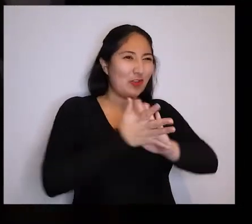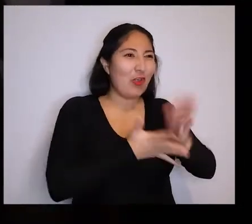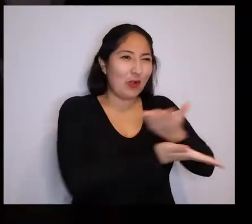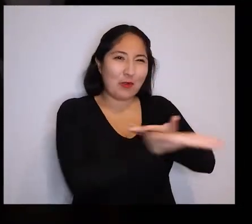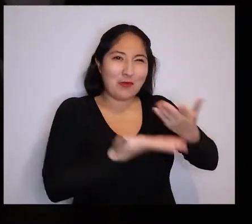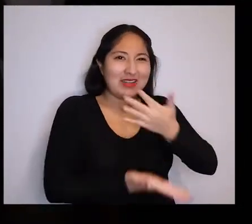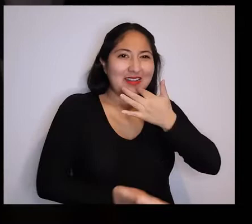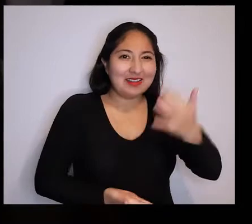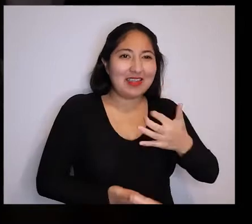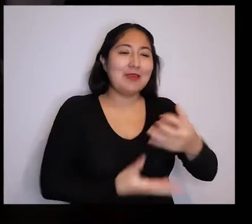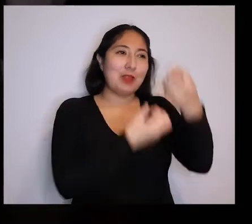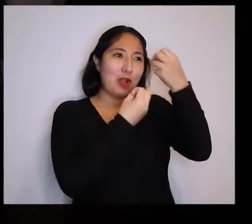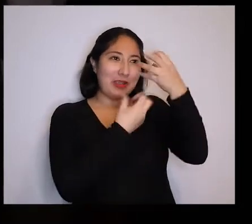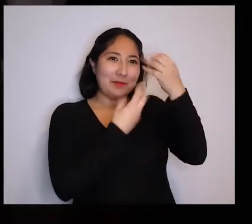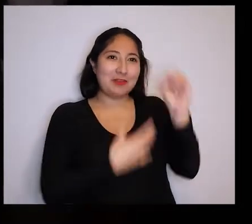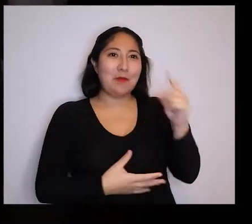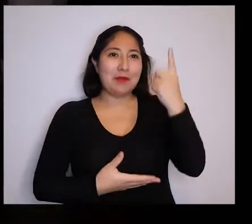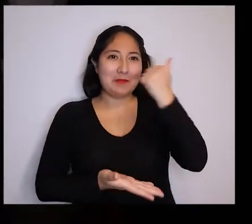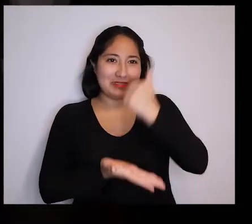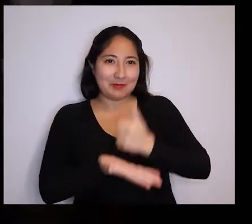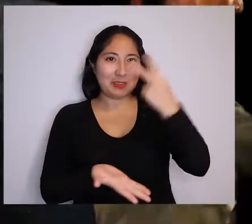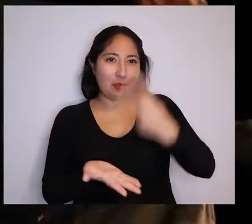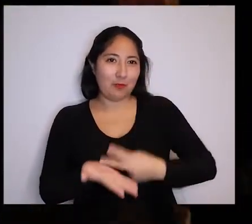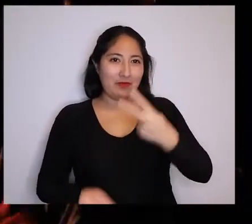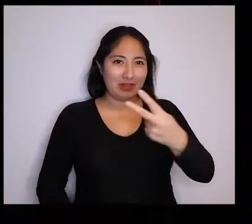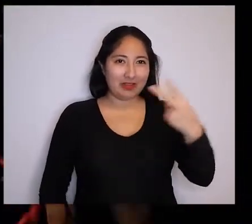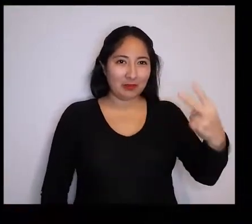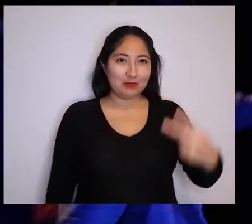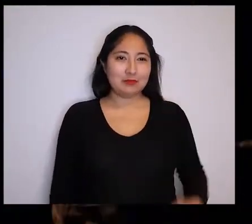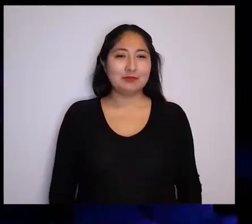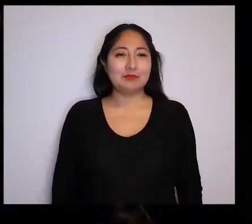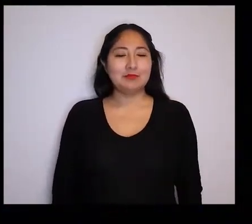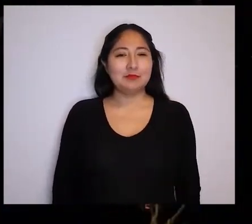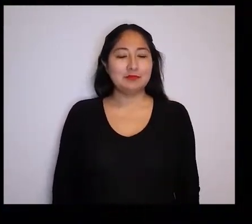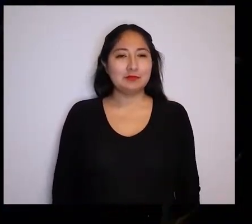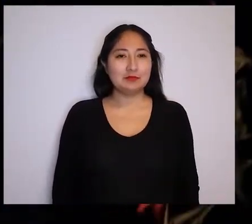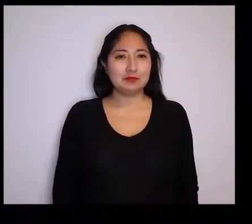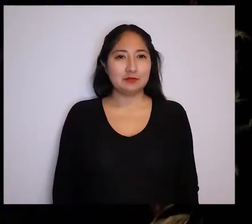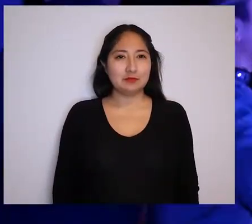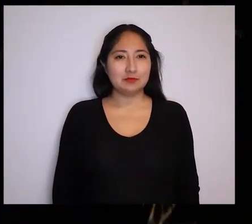lo aprendido durante este primer semestre de 2022.